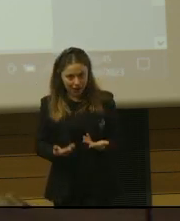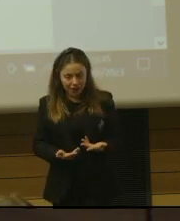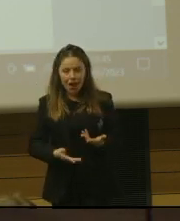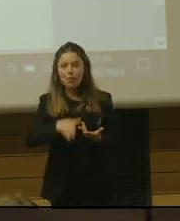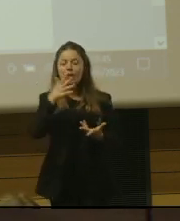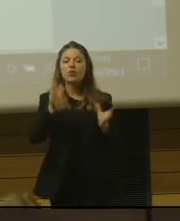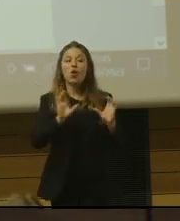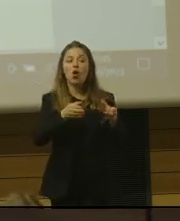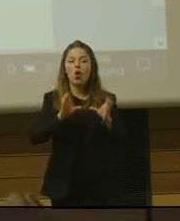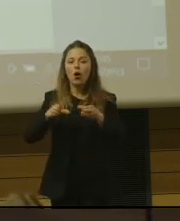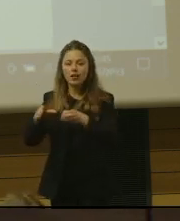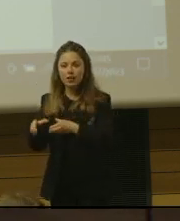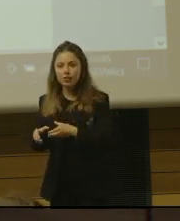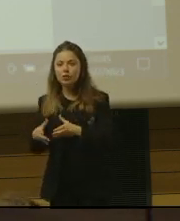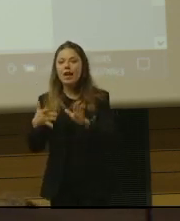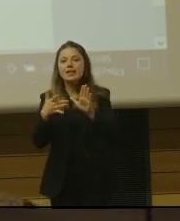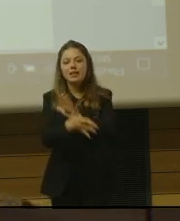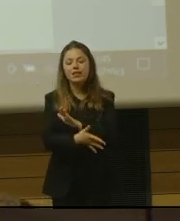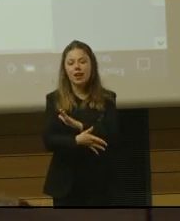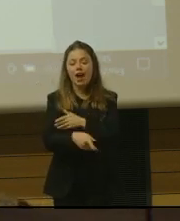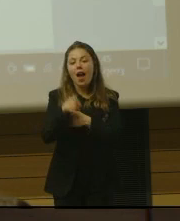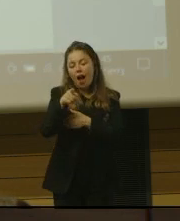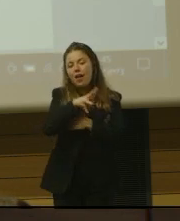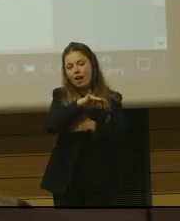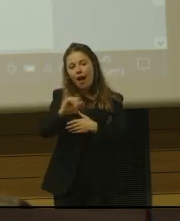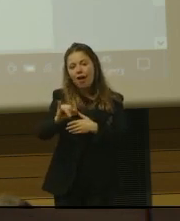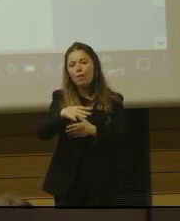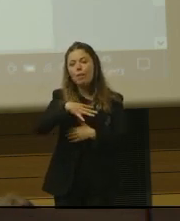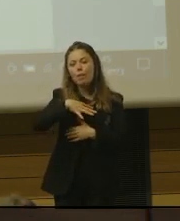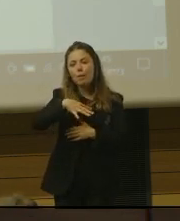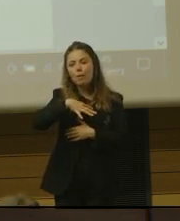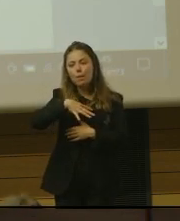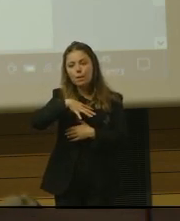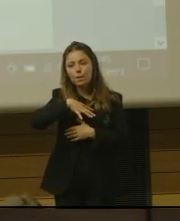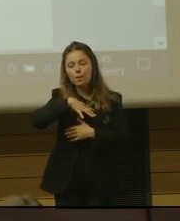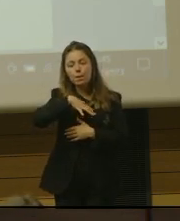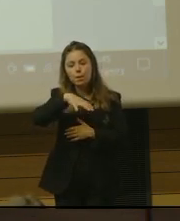esos colectivos que bueno, que están ahí y que también pueden...